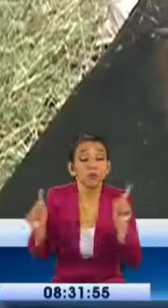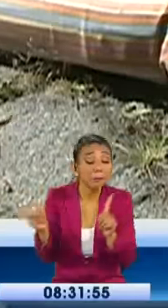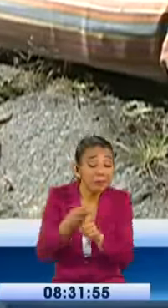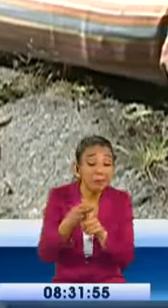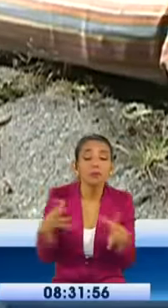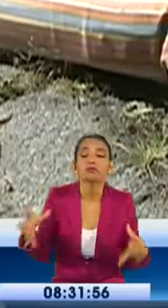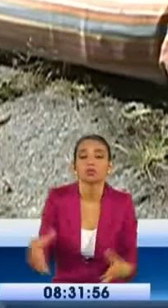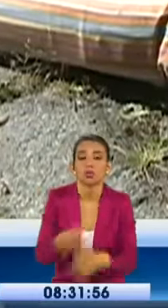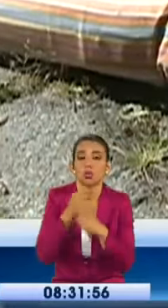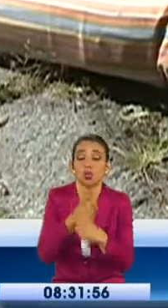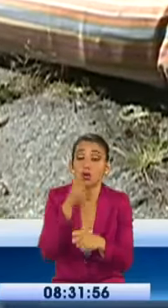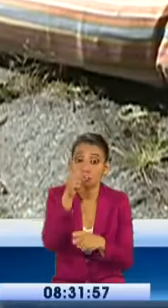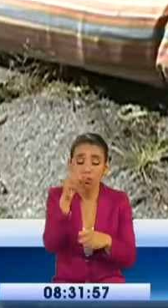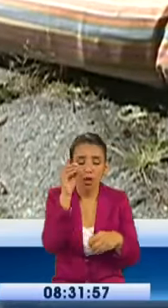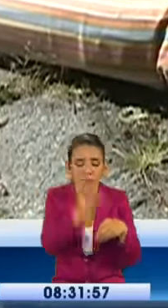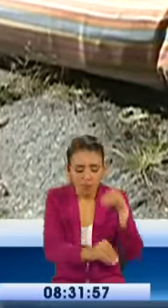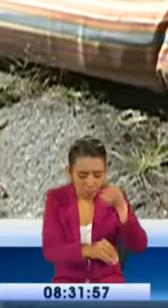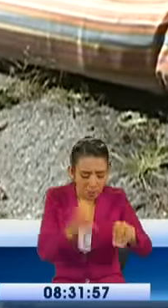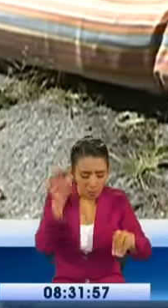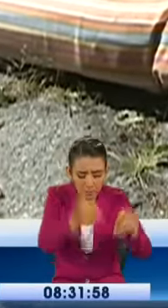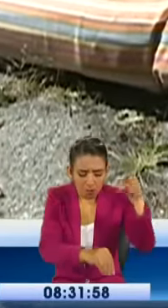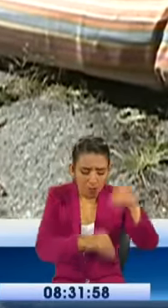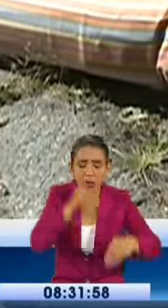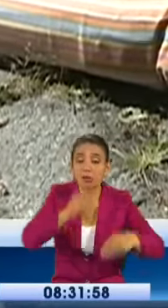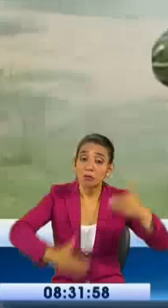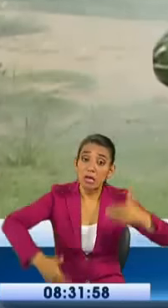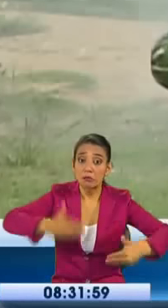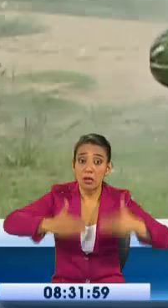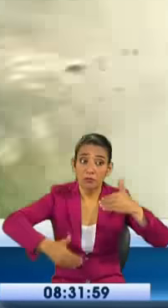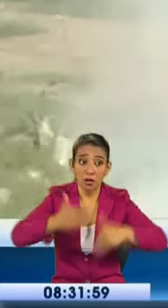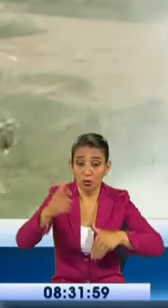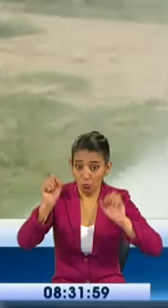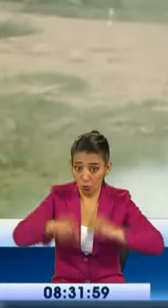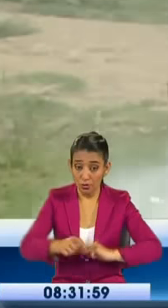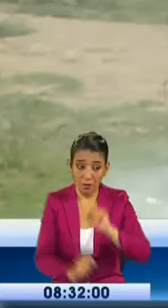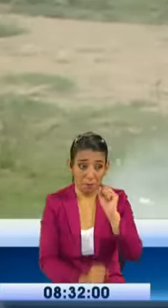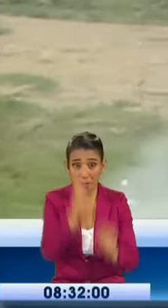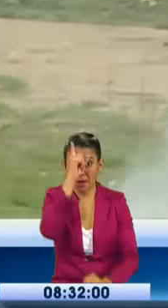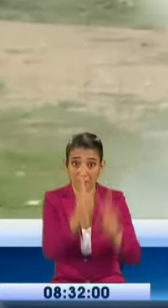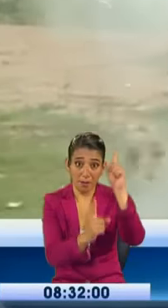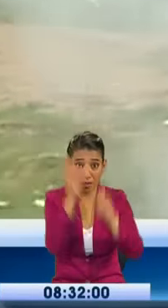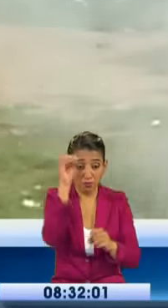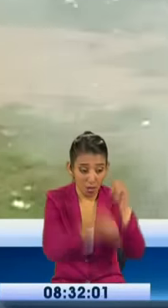hora de construir los años viejos, procure evitar el uso de las conocidas camaretas.